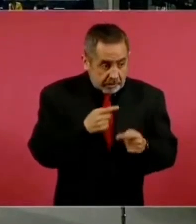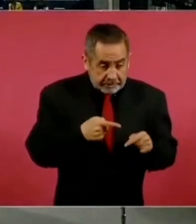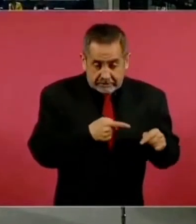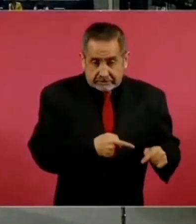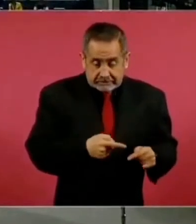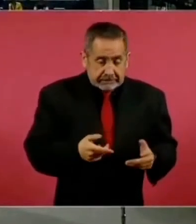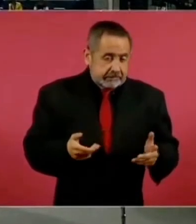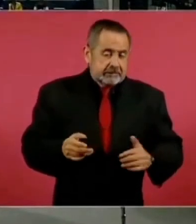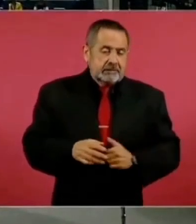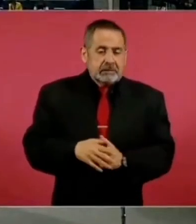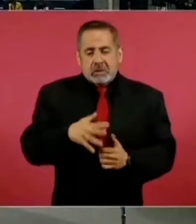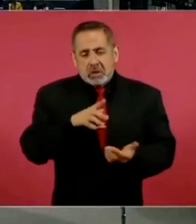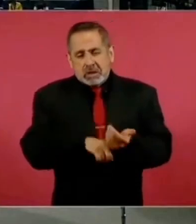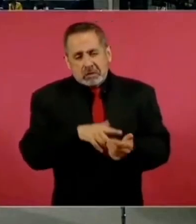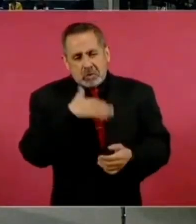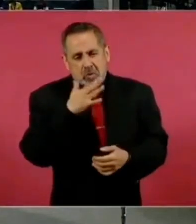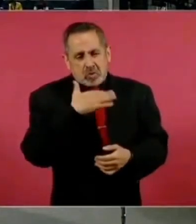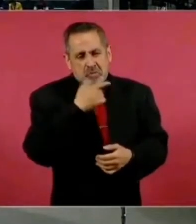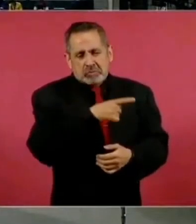y